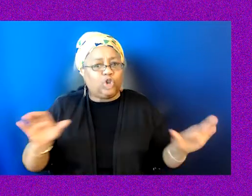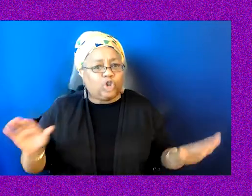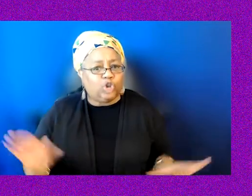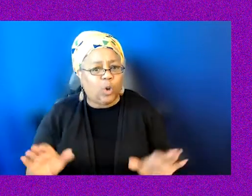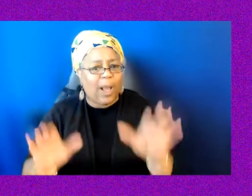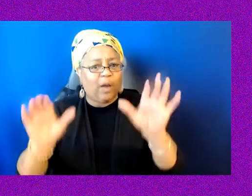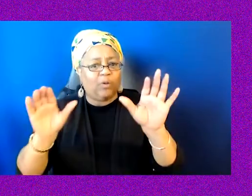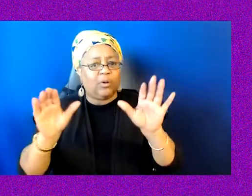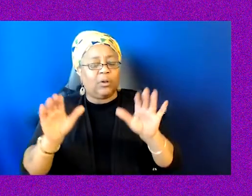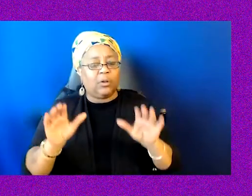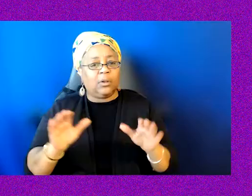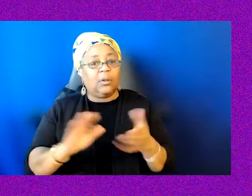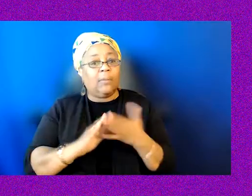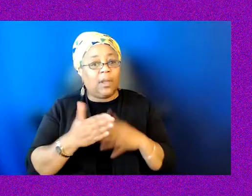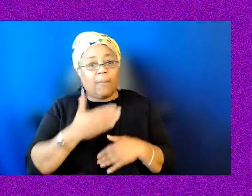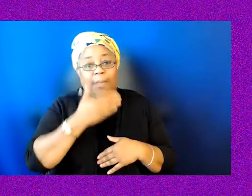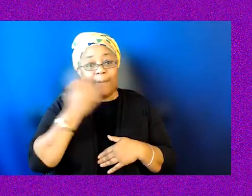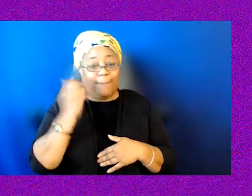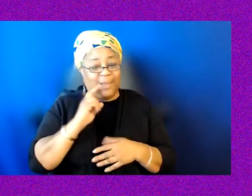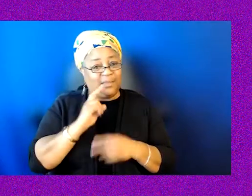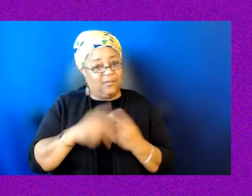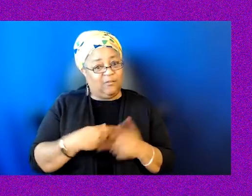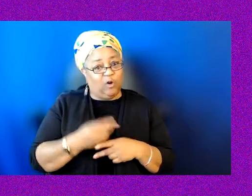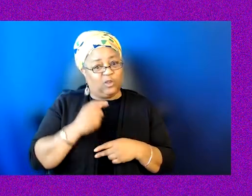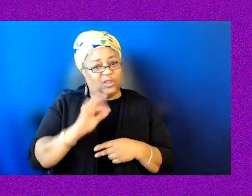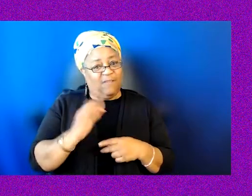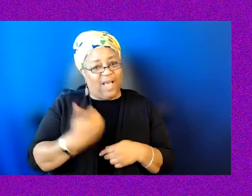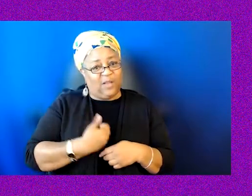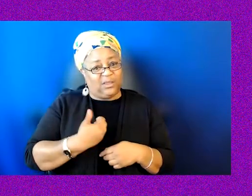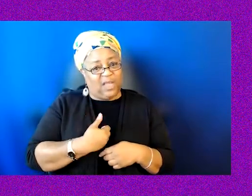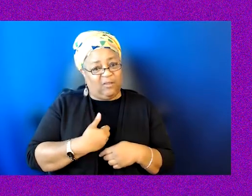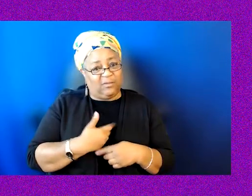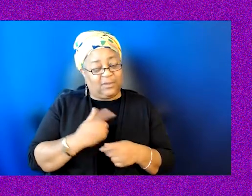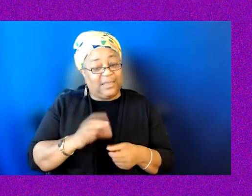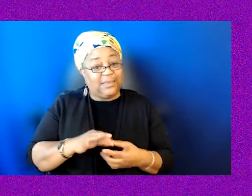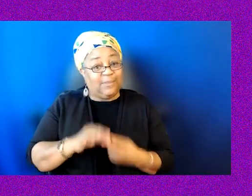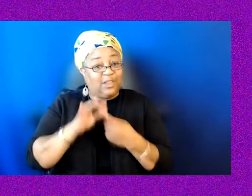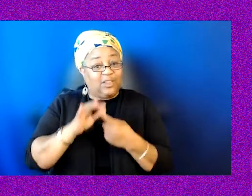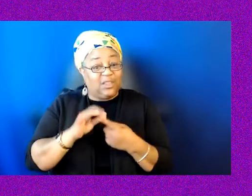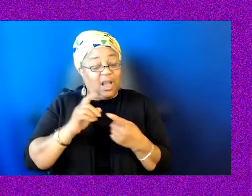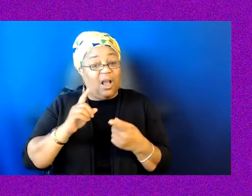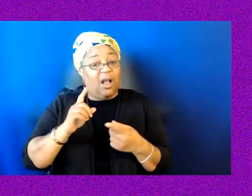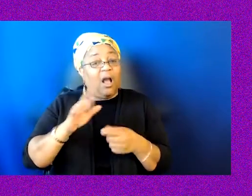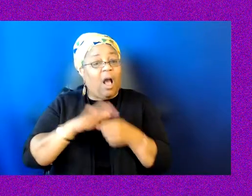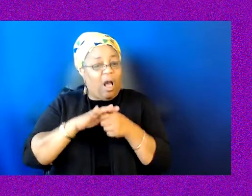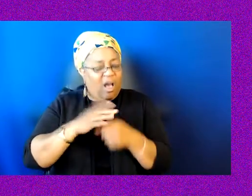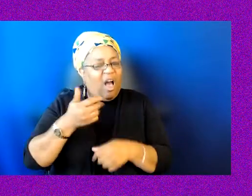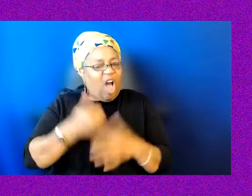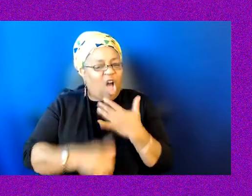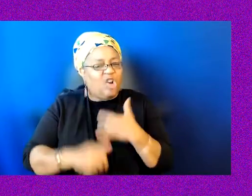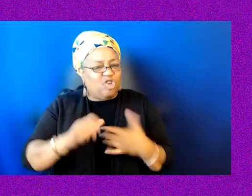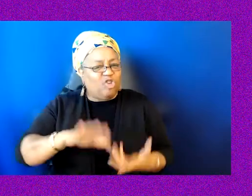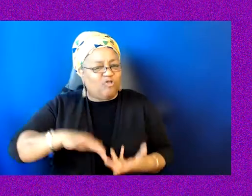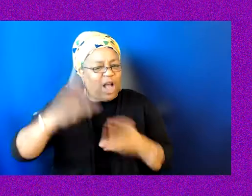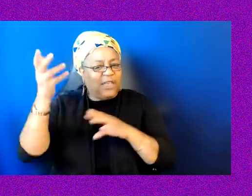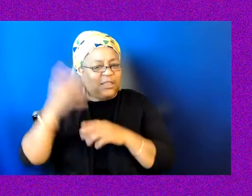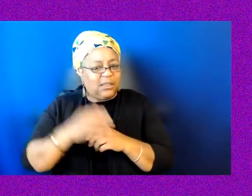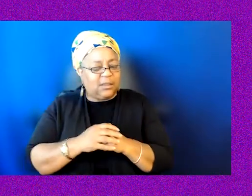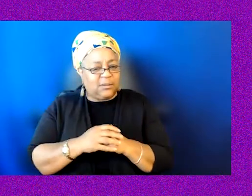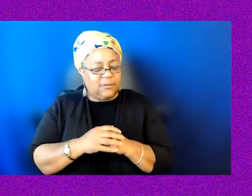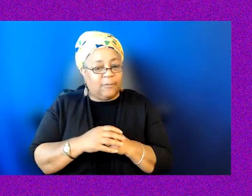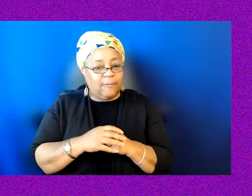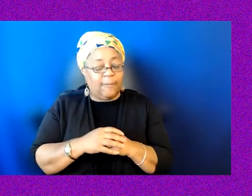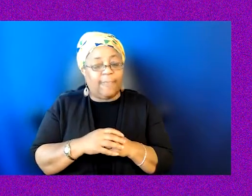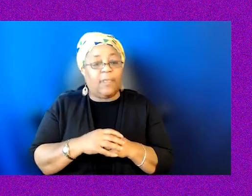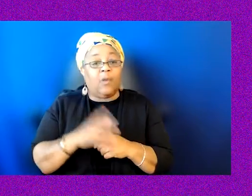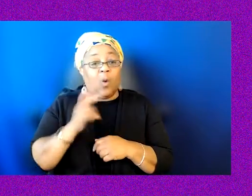de manifestarnos en la mejor forma que podemos de nosotros mismos, especialmente durante